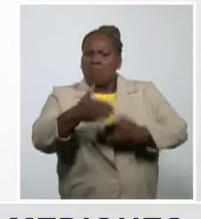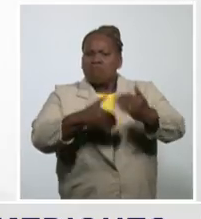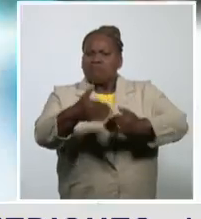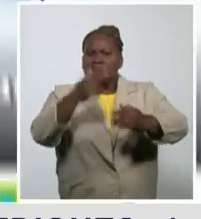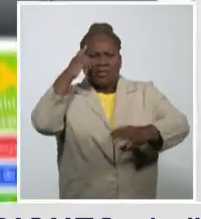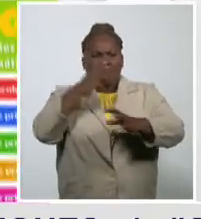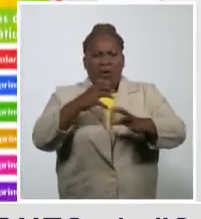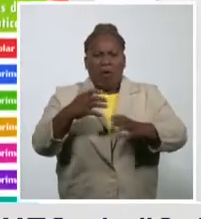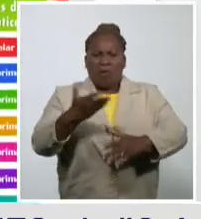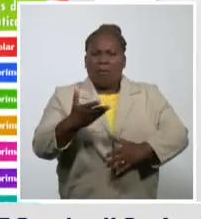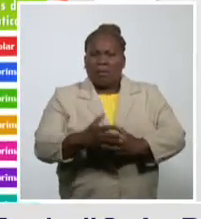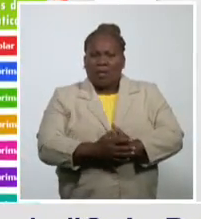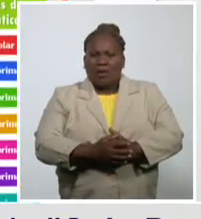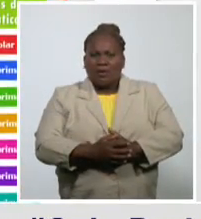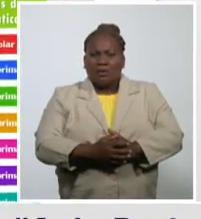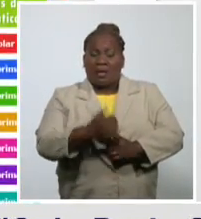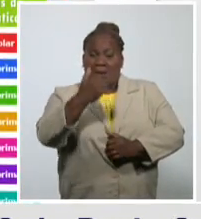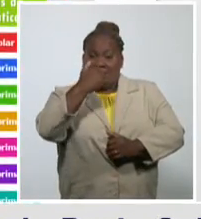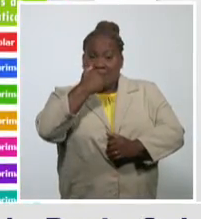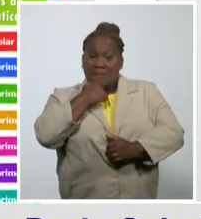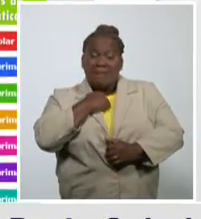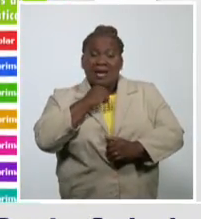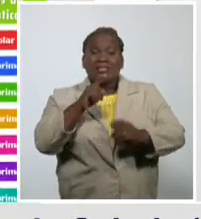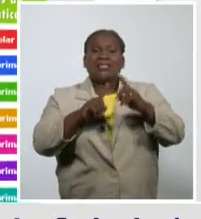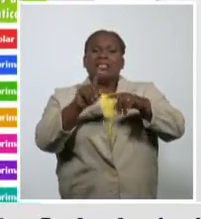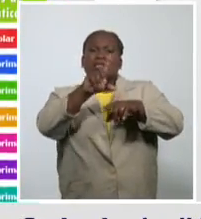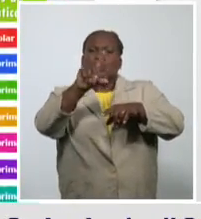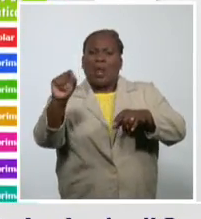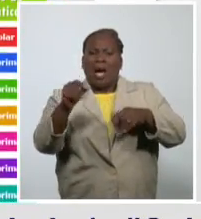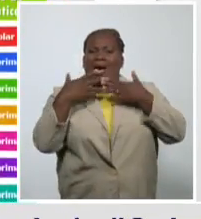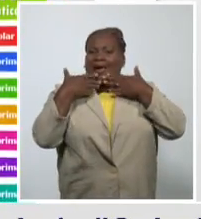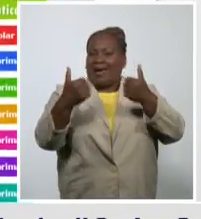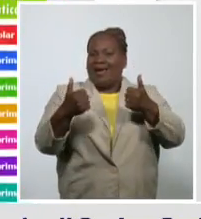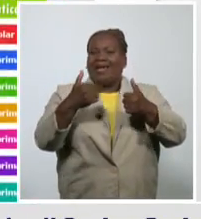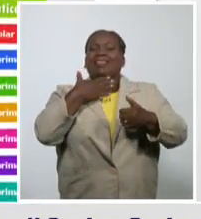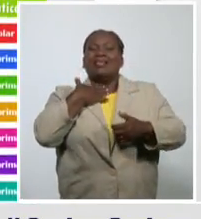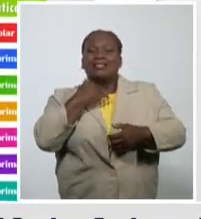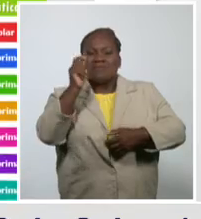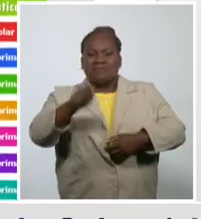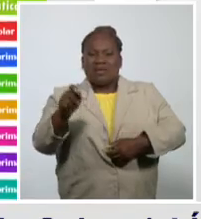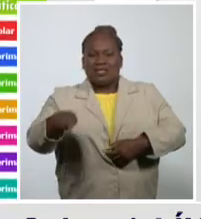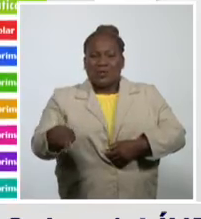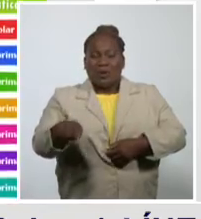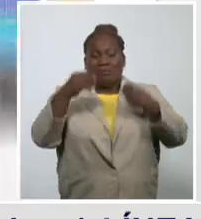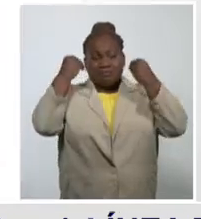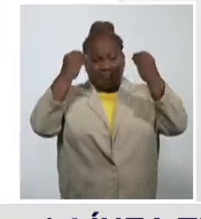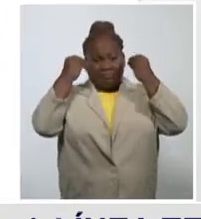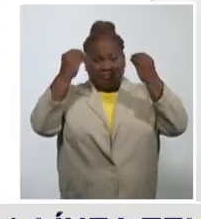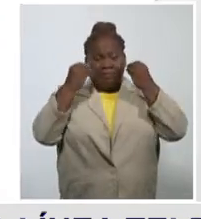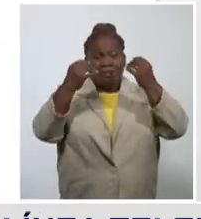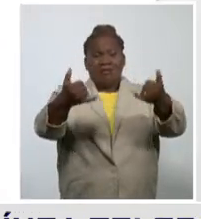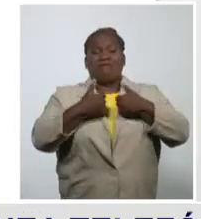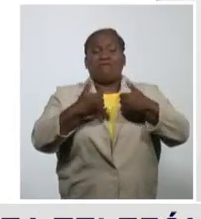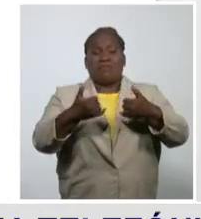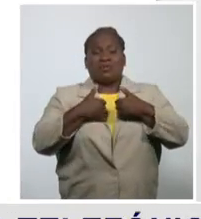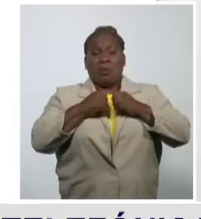científicos? Más allá de los titulares alentadores, un análisis del contenido de varias de las informaciones